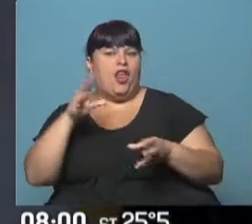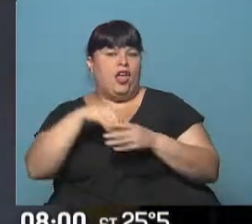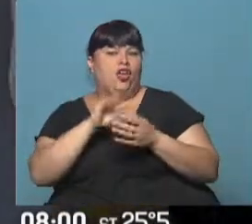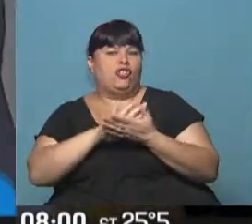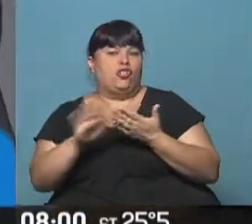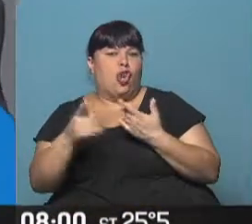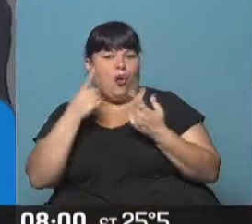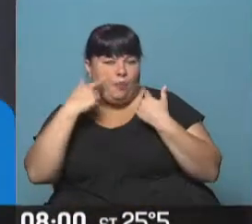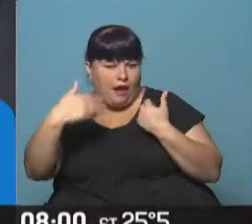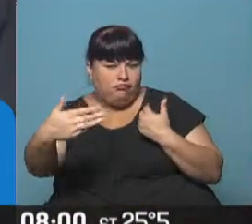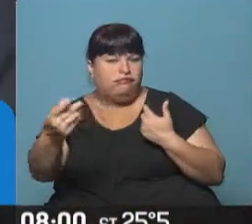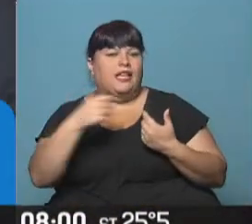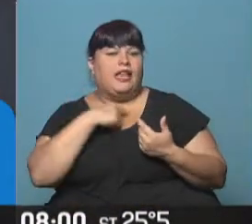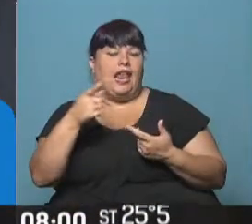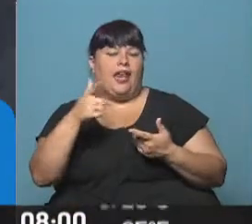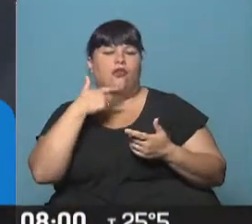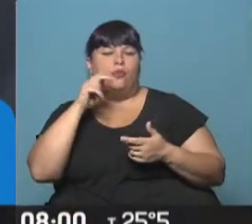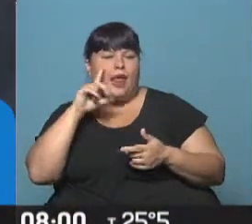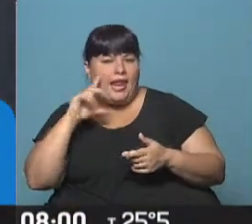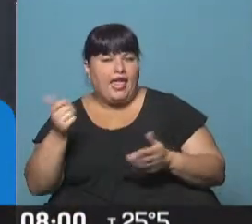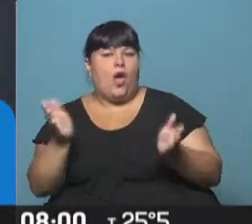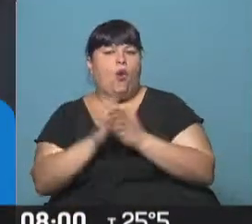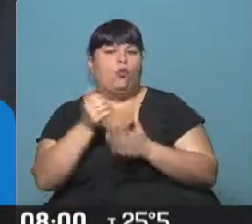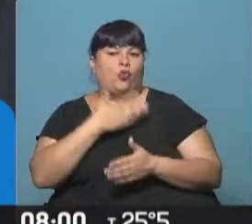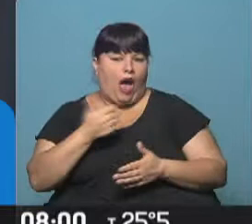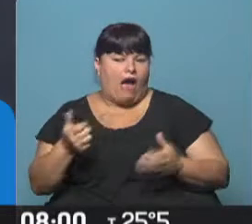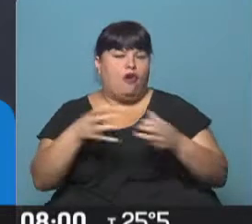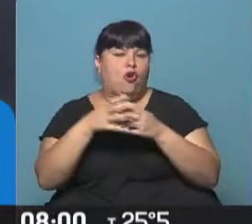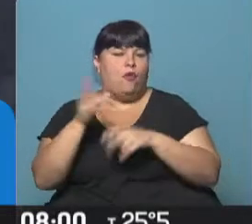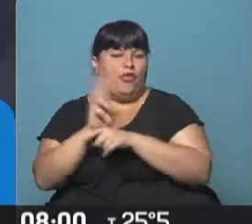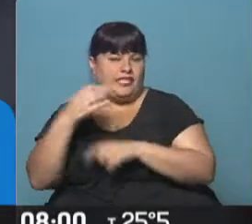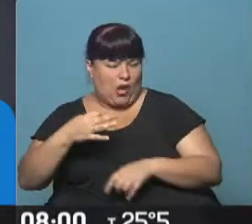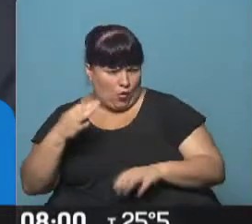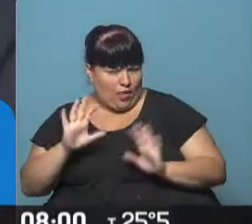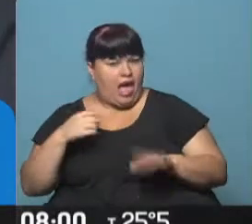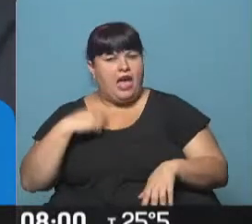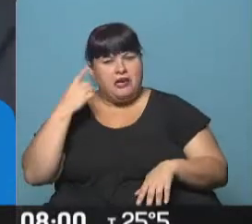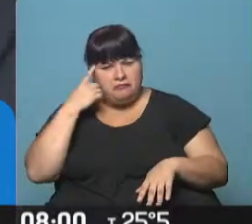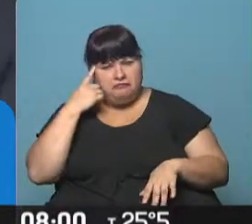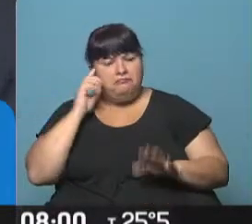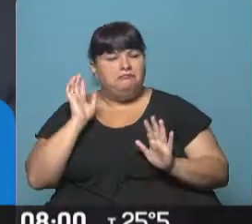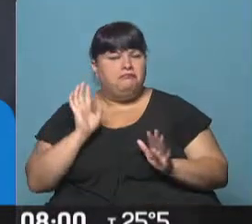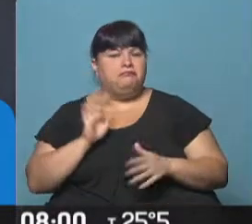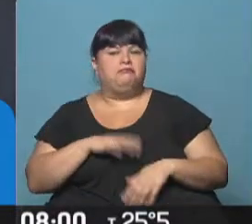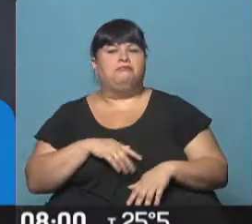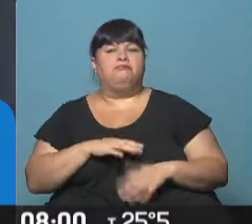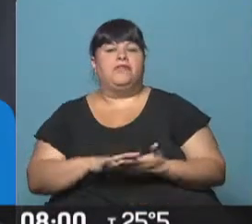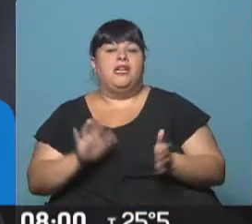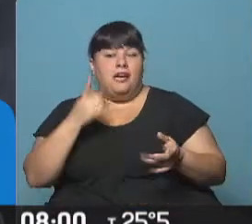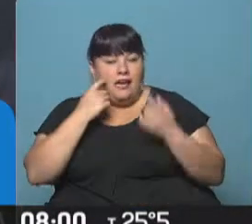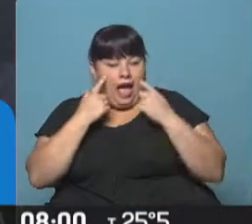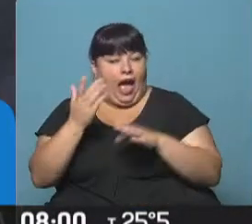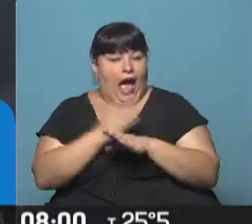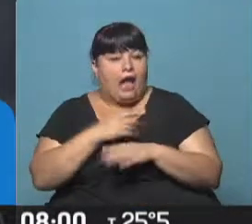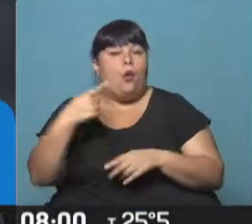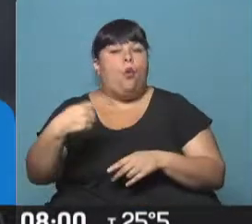la previsibilidad que quiere dar la Superliga conjuntamente con la AFA y los organismos de seguridad. Me parece de que tener la previsión